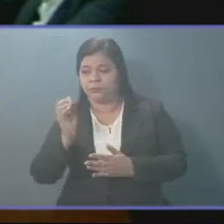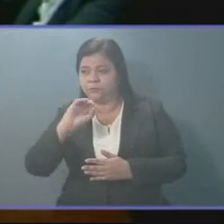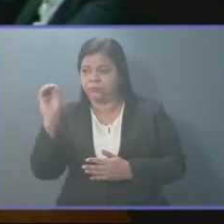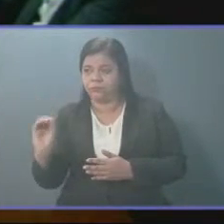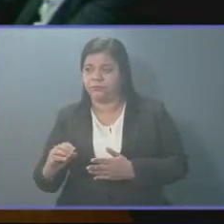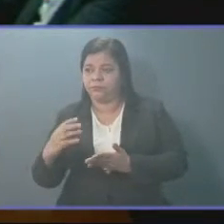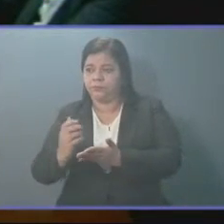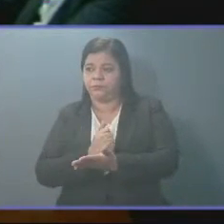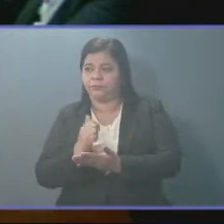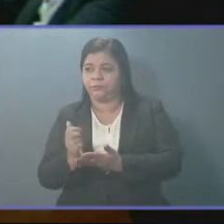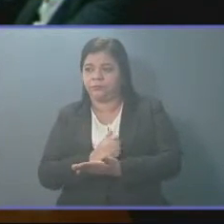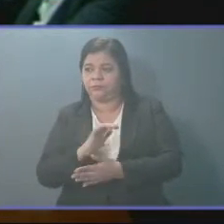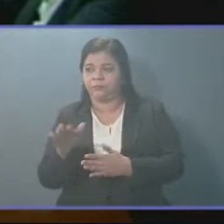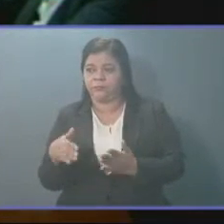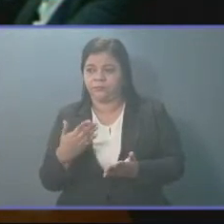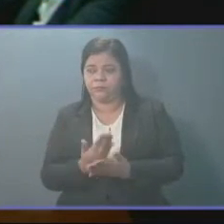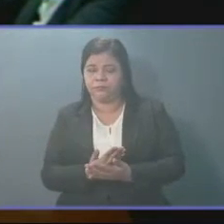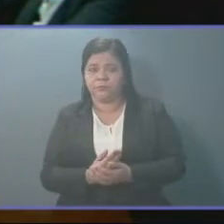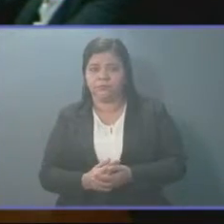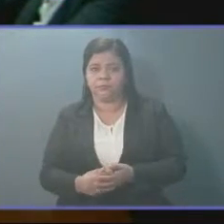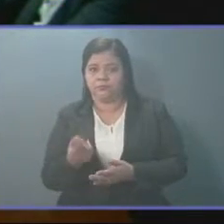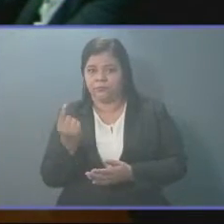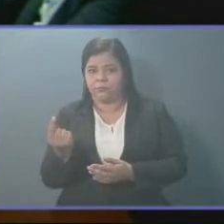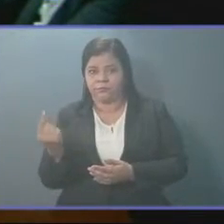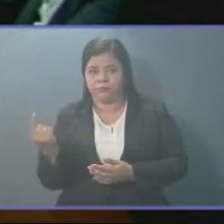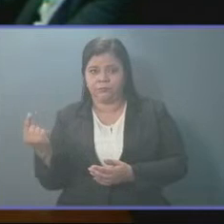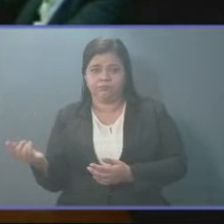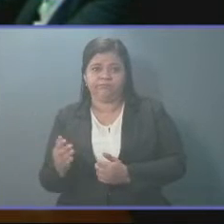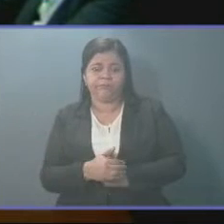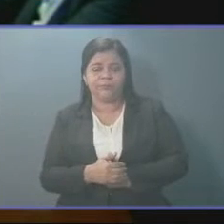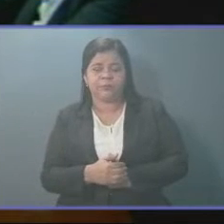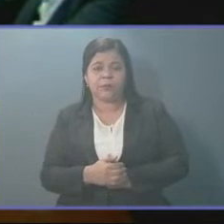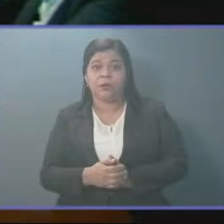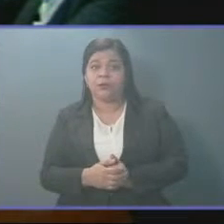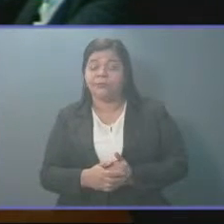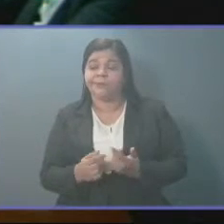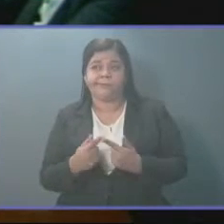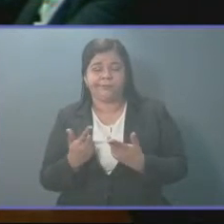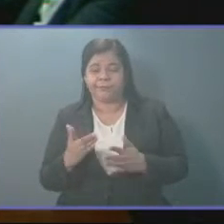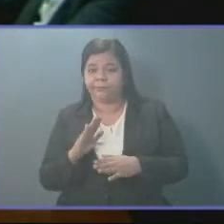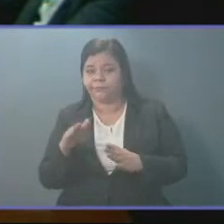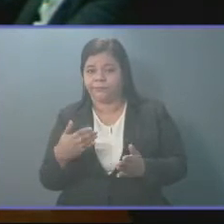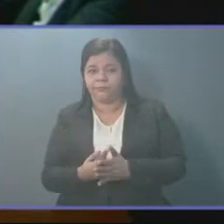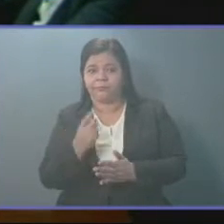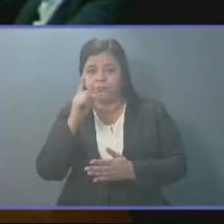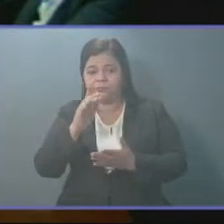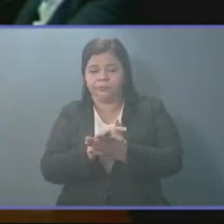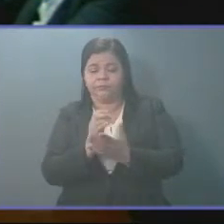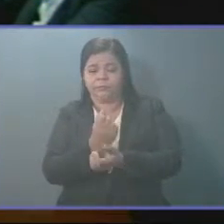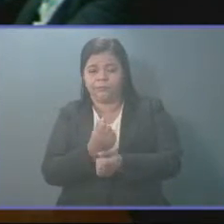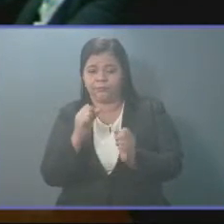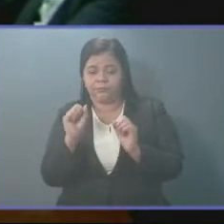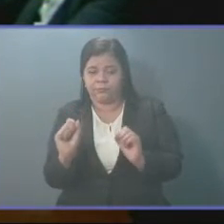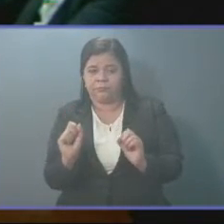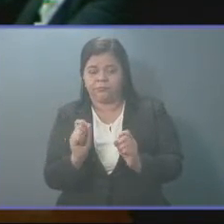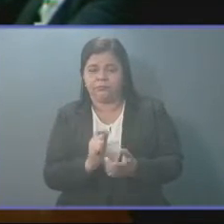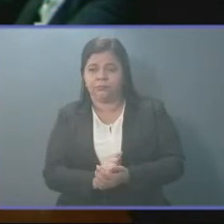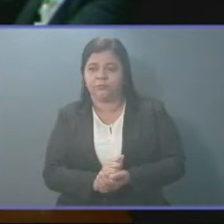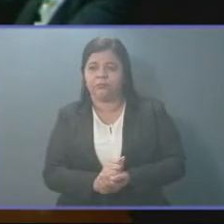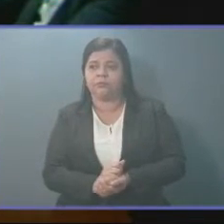descuento sobre los sueldos de los empleados. Y se adjunta el proyecto de decreto de Dios en libertad y tiene la firma de